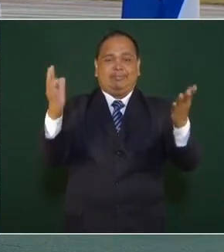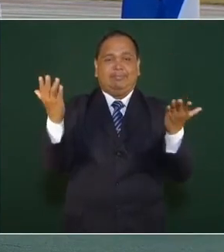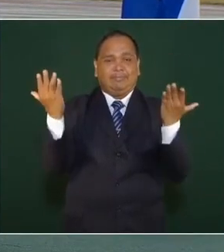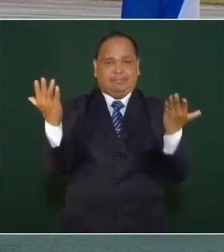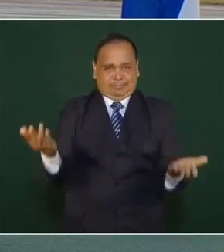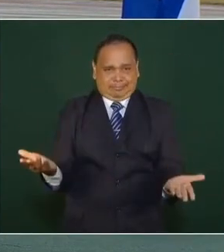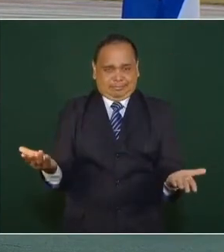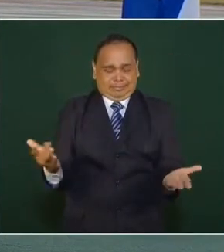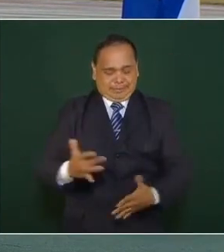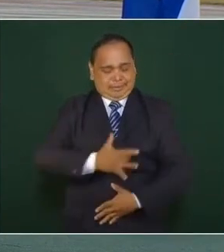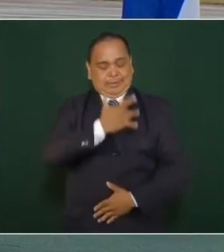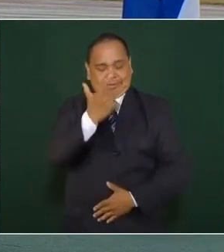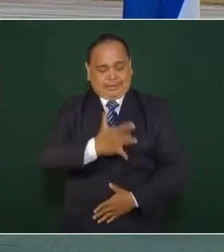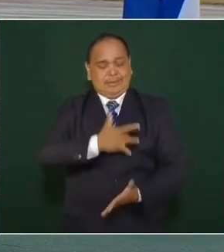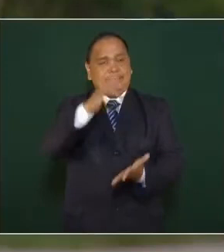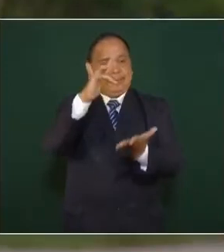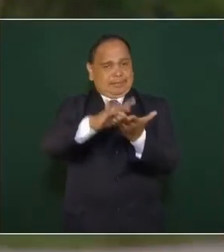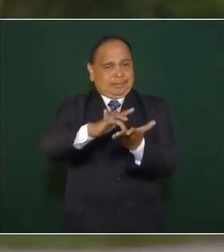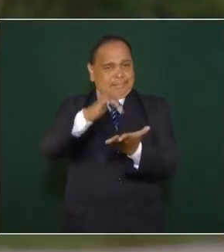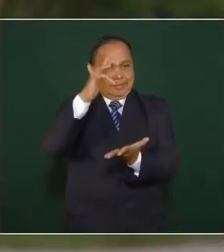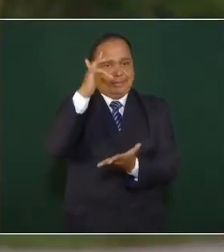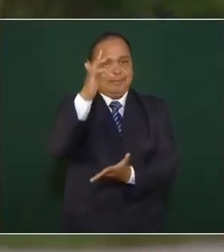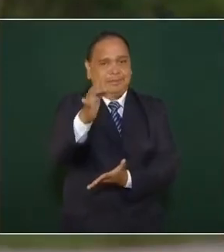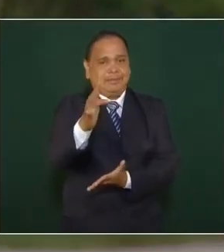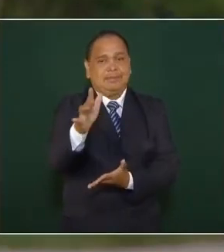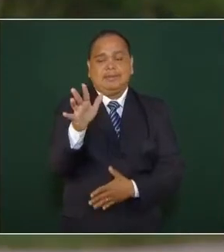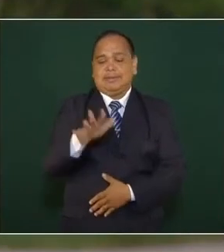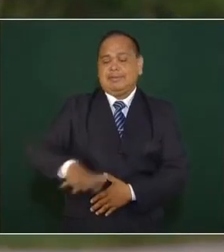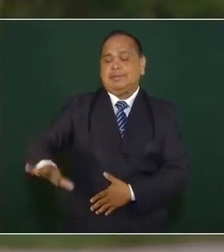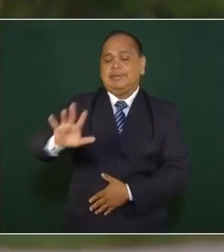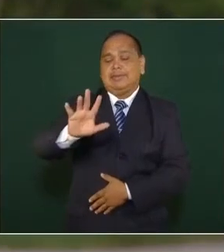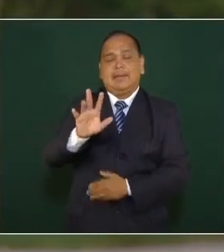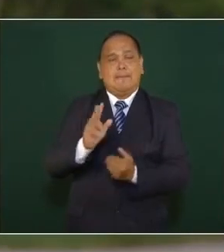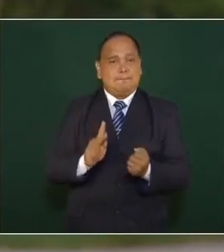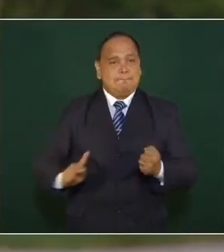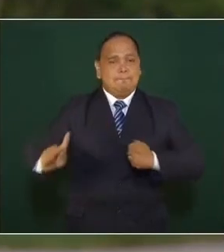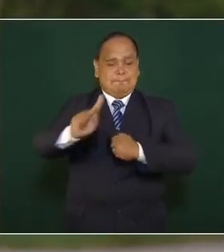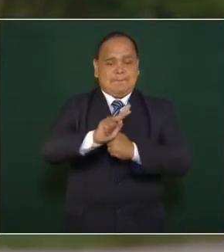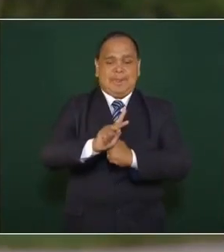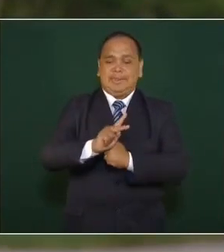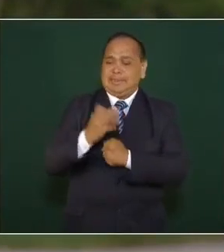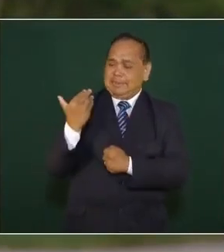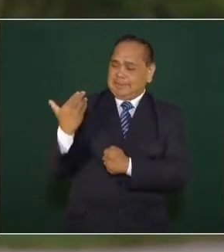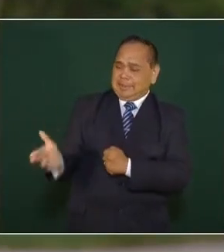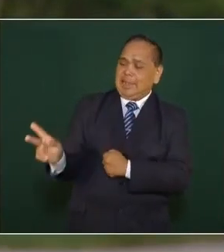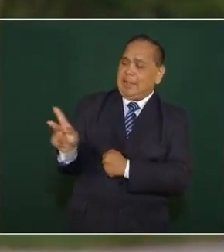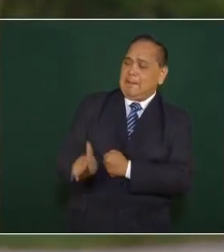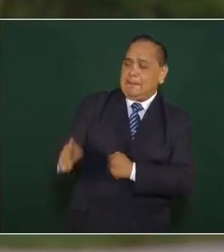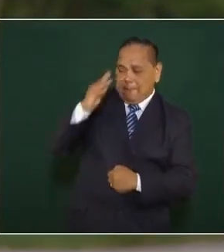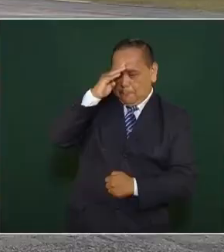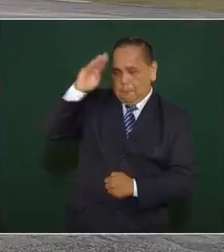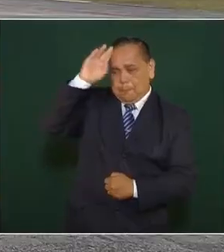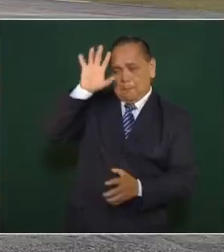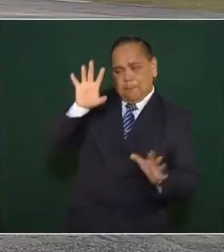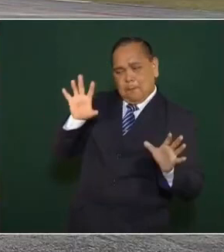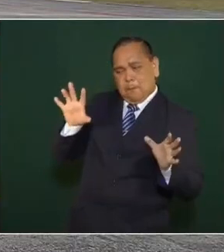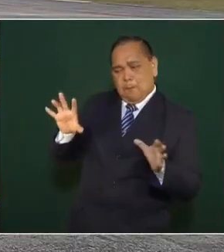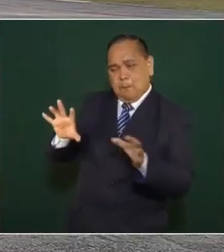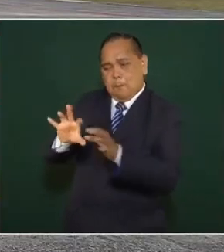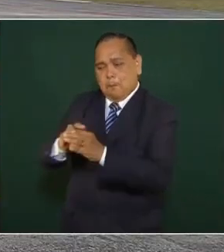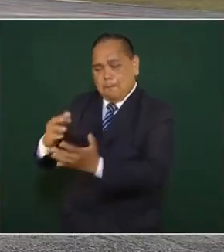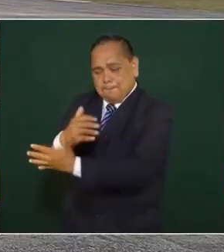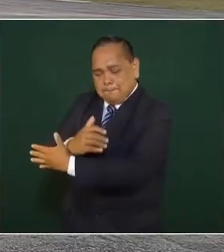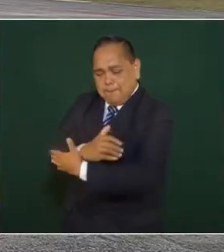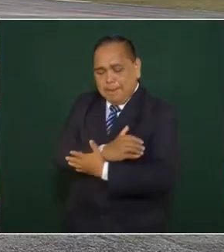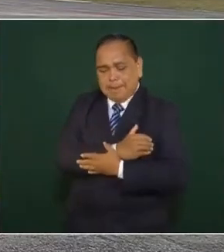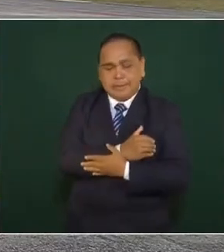Agradezco otra vez la solidaridad de esta hermana nación hacia el pueblo cubano, que ha enfrentado en los últimos años